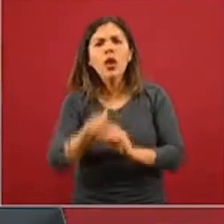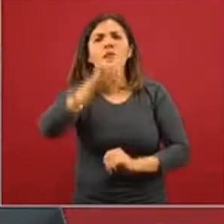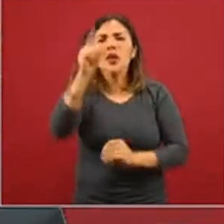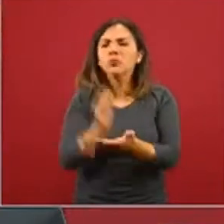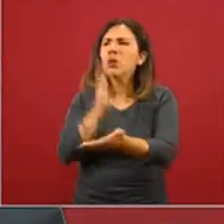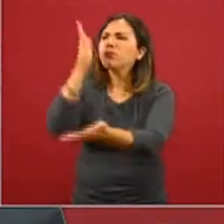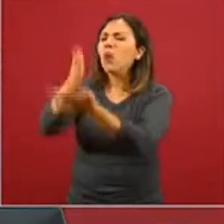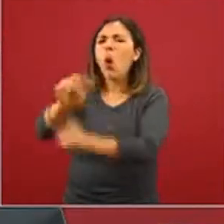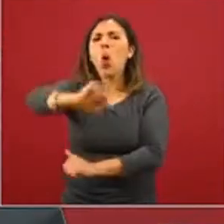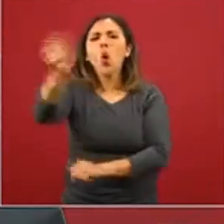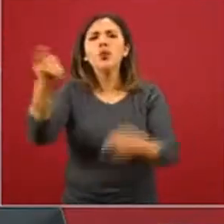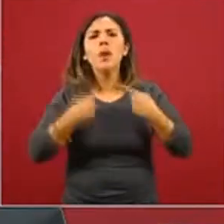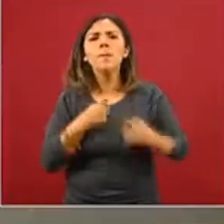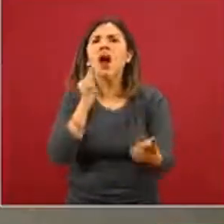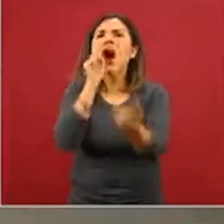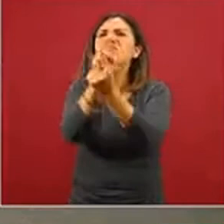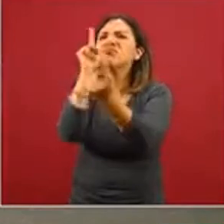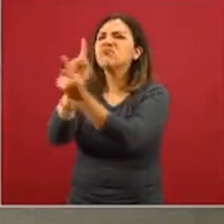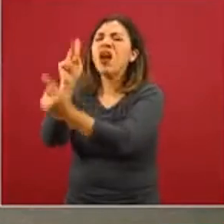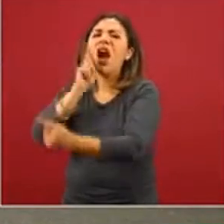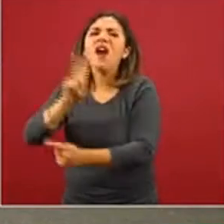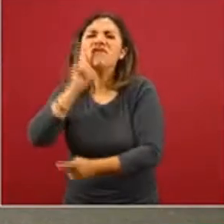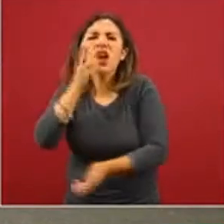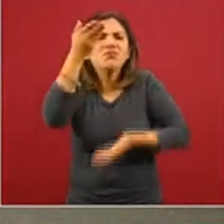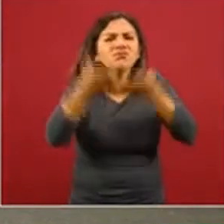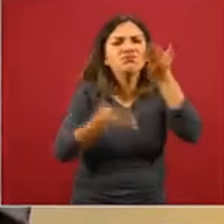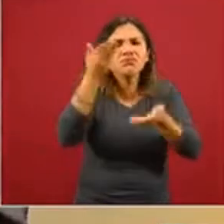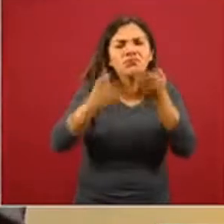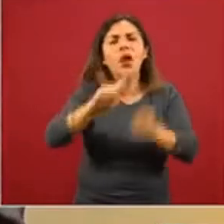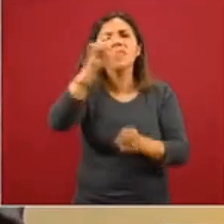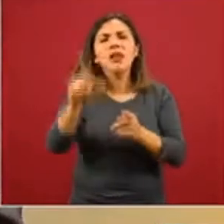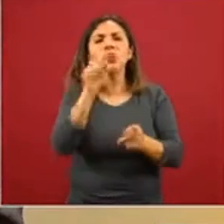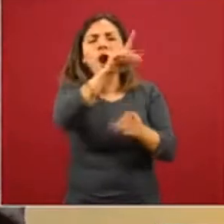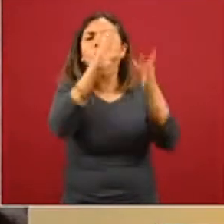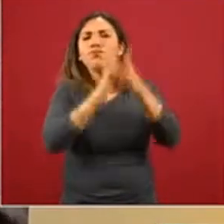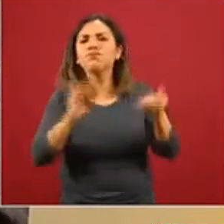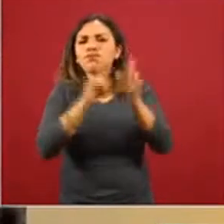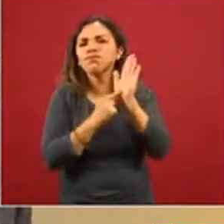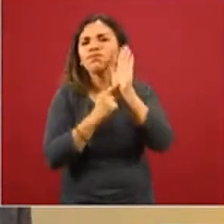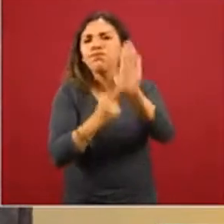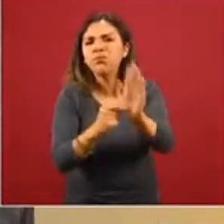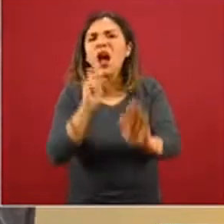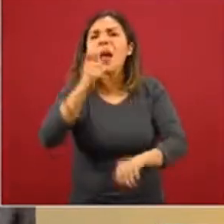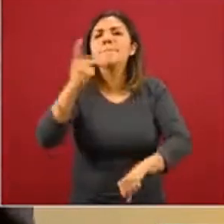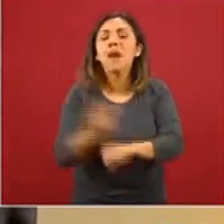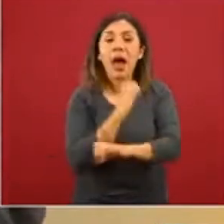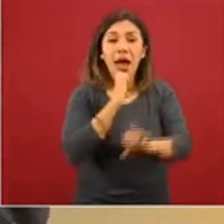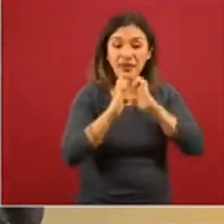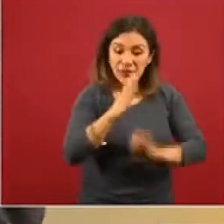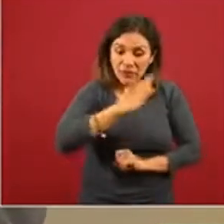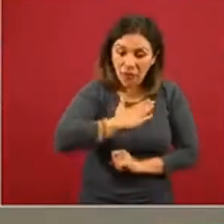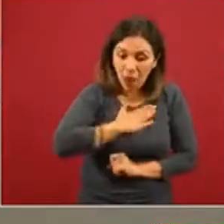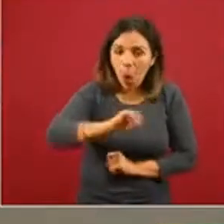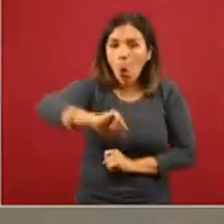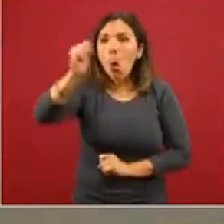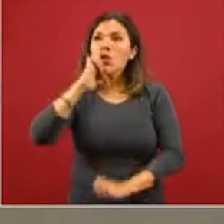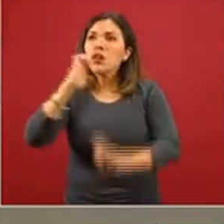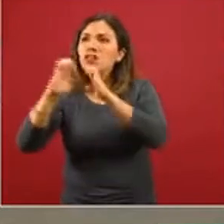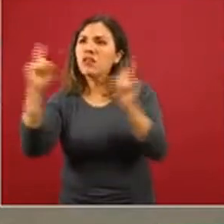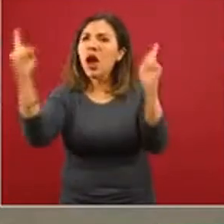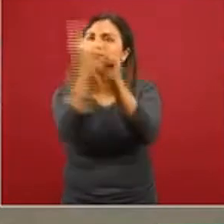otros a ver otras versiones y al final va a presentar objetivamente lo que ocurrió en la entrevista conmigo y lo que